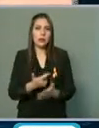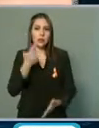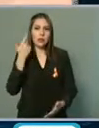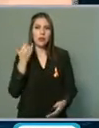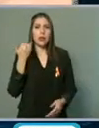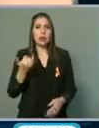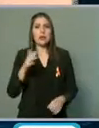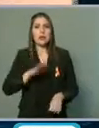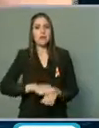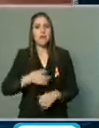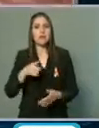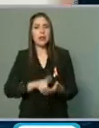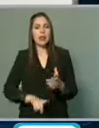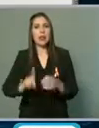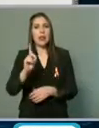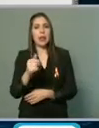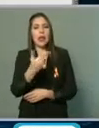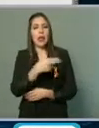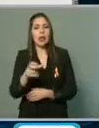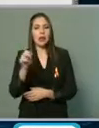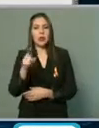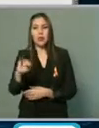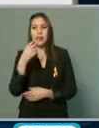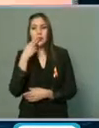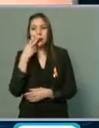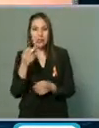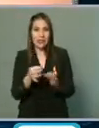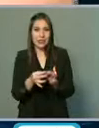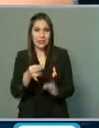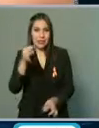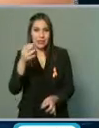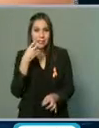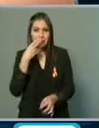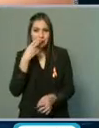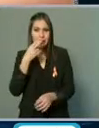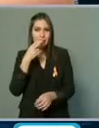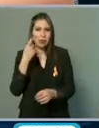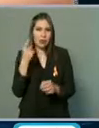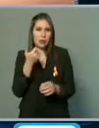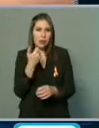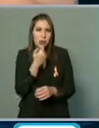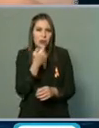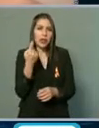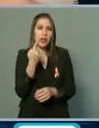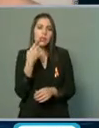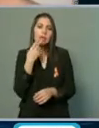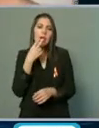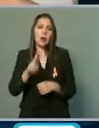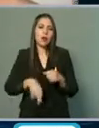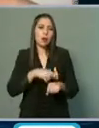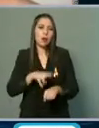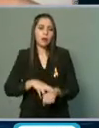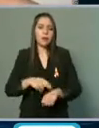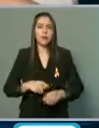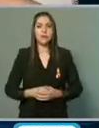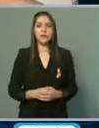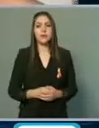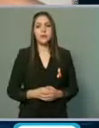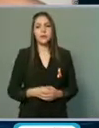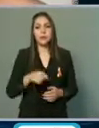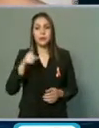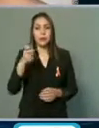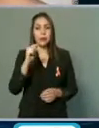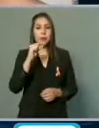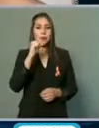más dañino el utilizar el cigarro electrónico que el mismo cigarro como tal. Con el cigarro electrónico tenemos riesgos a las